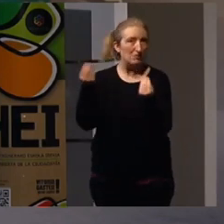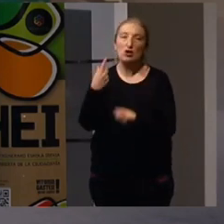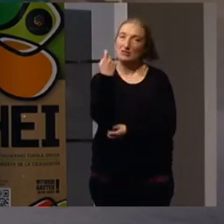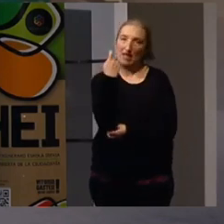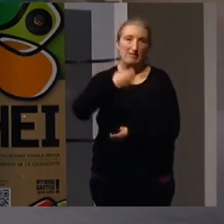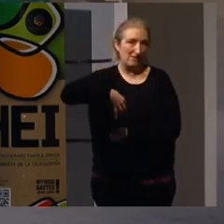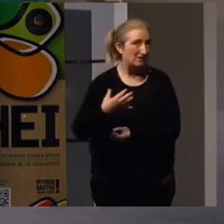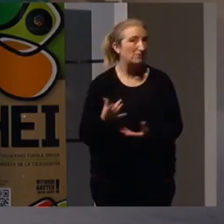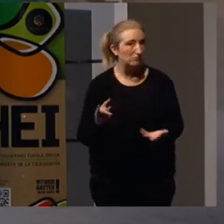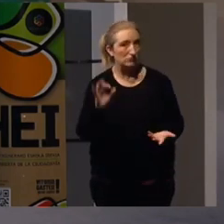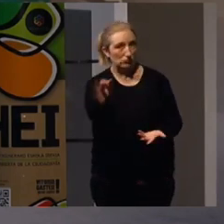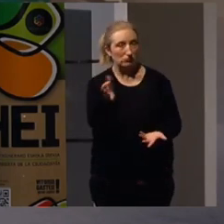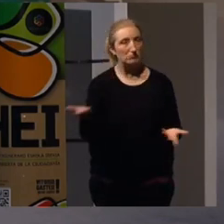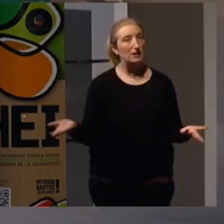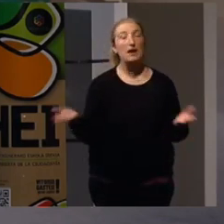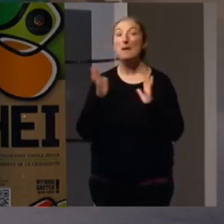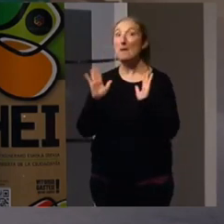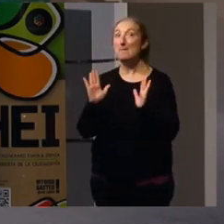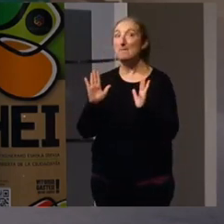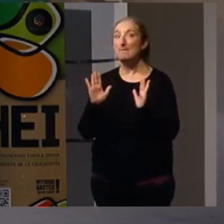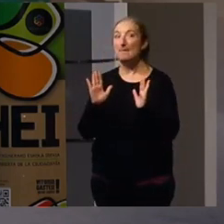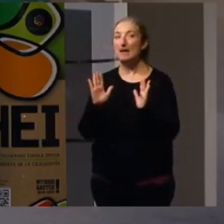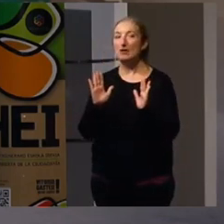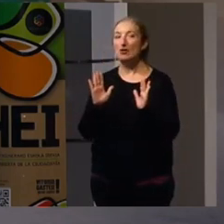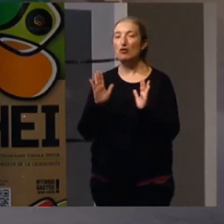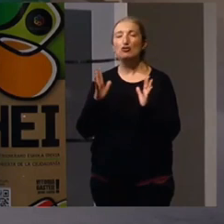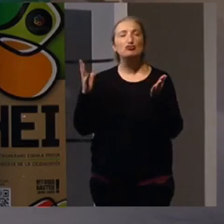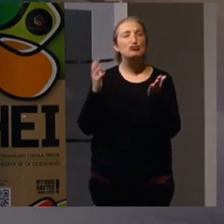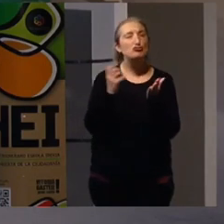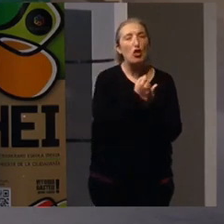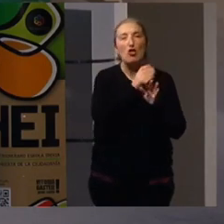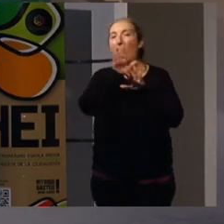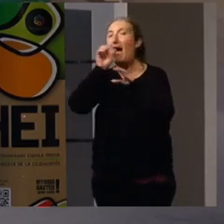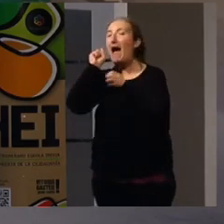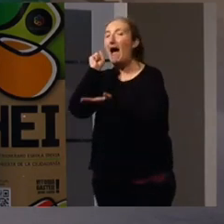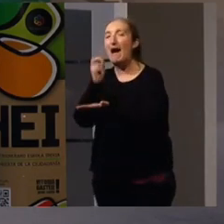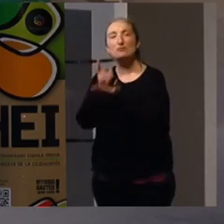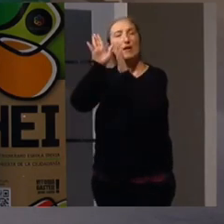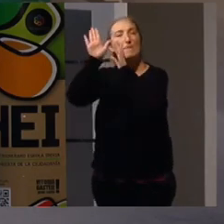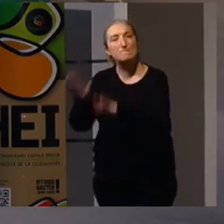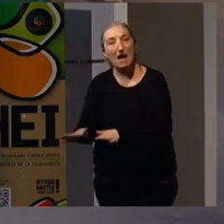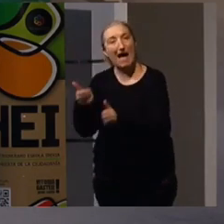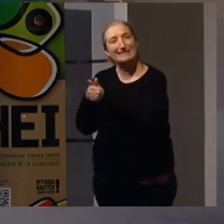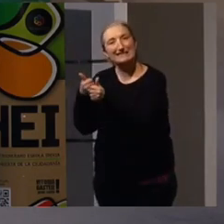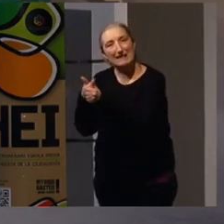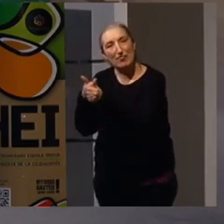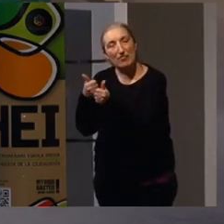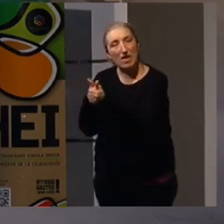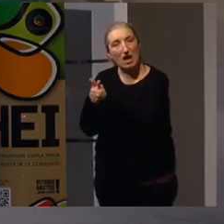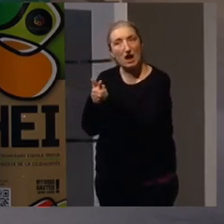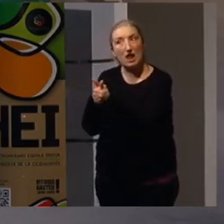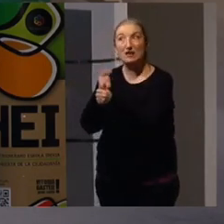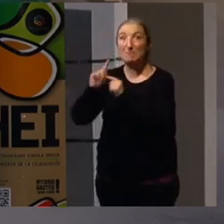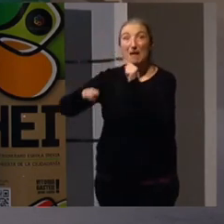mejores, capaces de sostener mejor a la población, pero no podemos fiar todo a la carta asistencial, porque lo asistencial tiene que